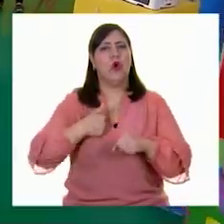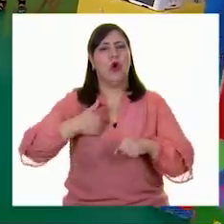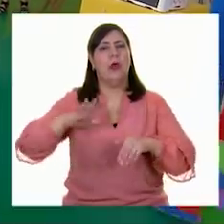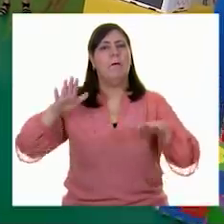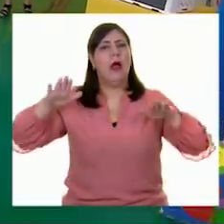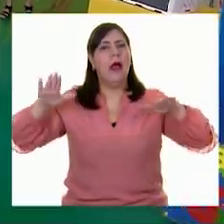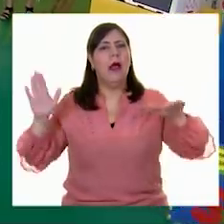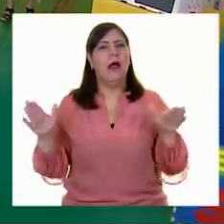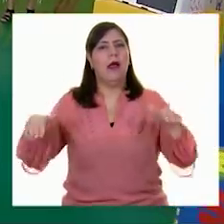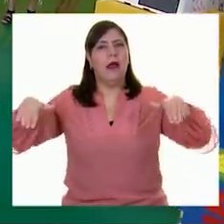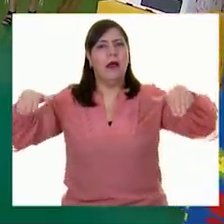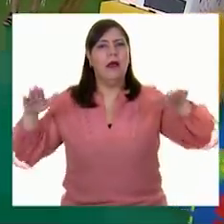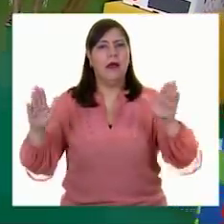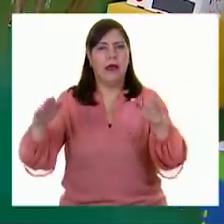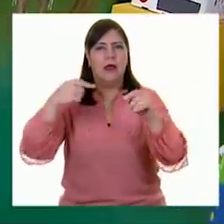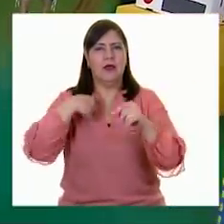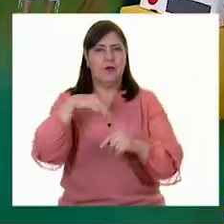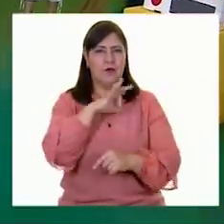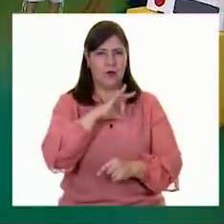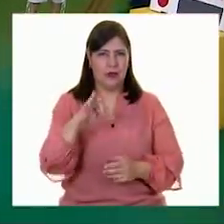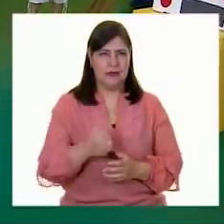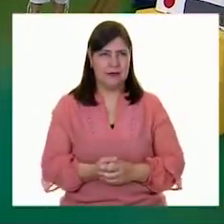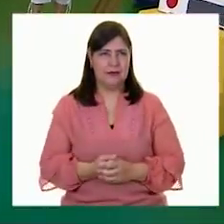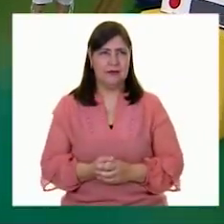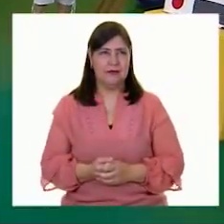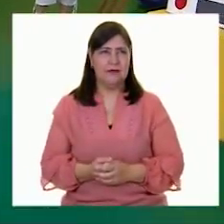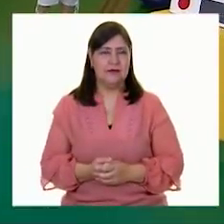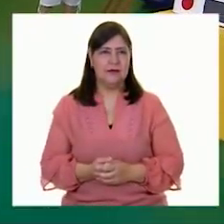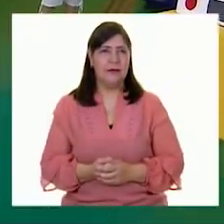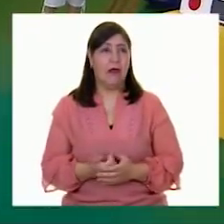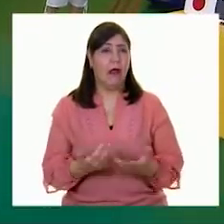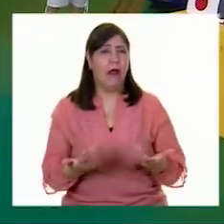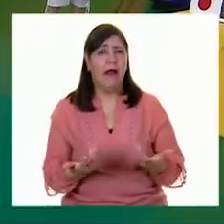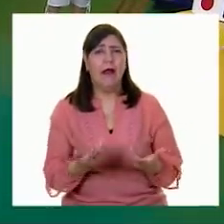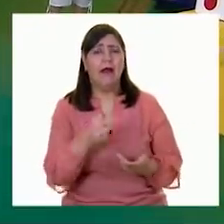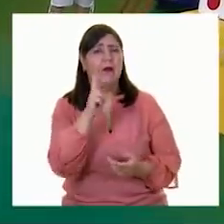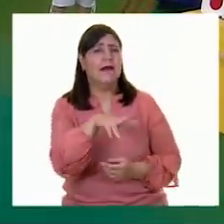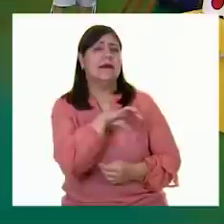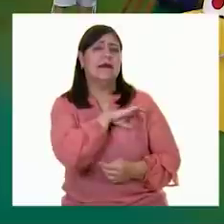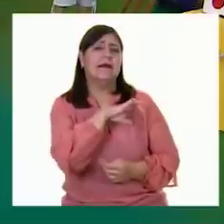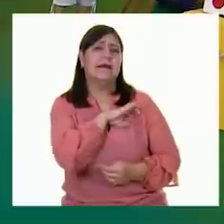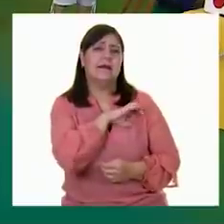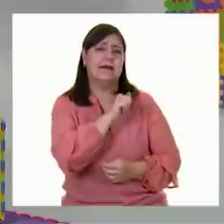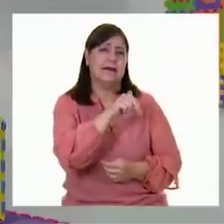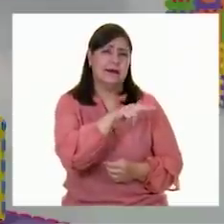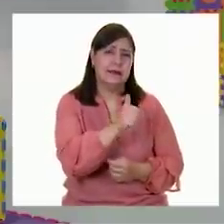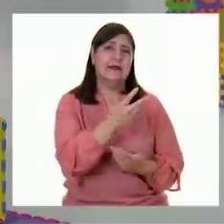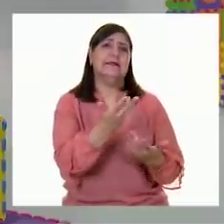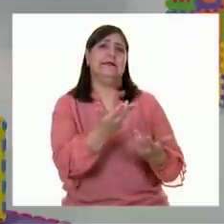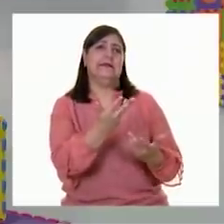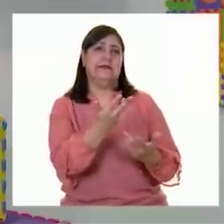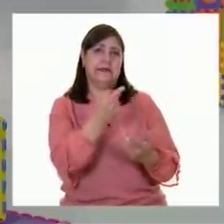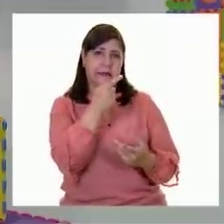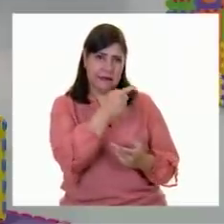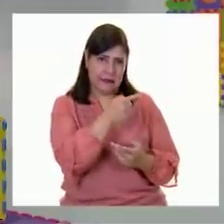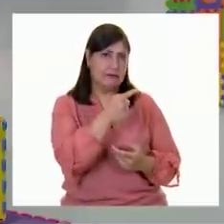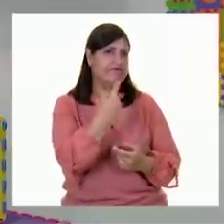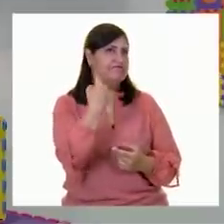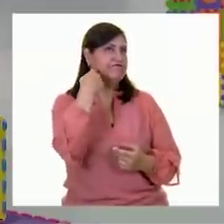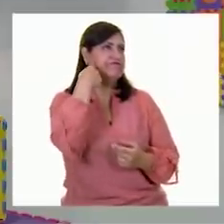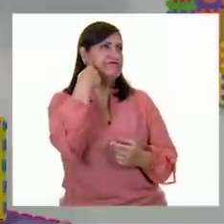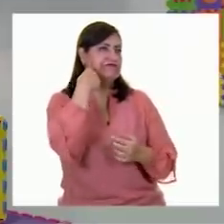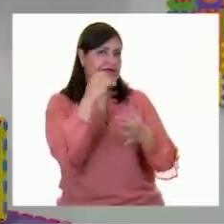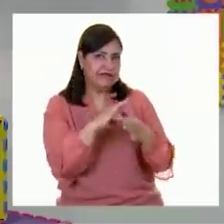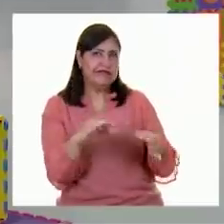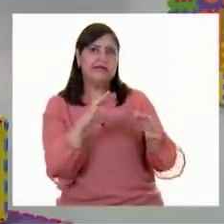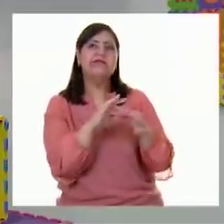¿Pies para qué los quiero si tengo alas para volar? Sí, gracias, mi querida Ana. Creo que eres la voz de muchas niñas y